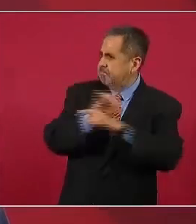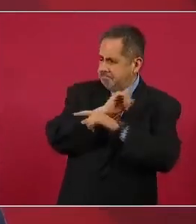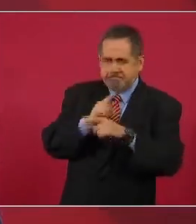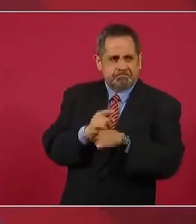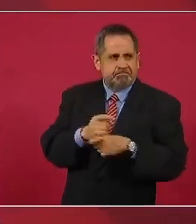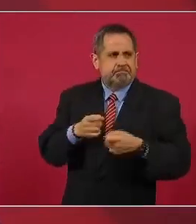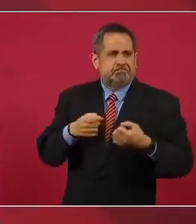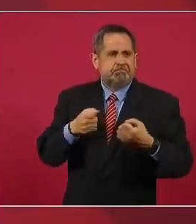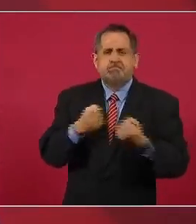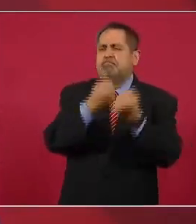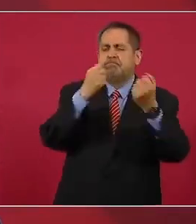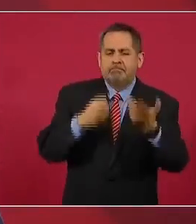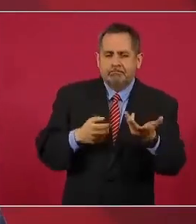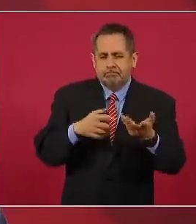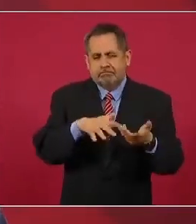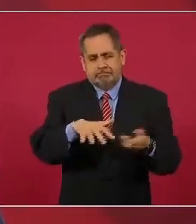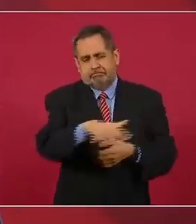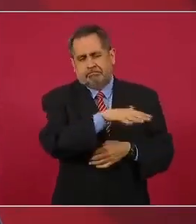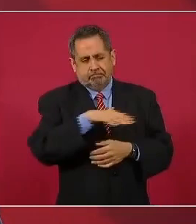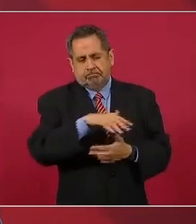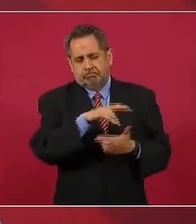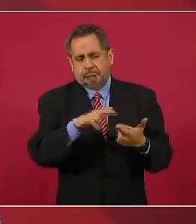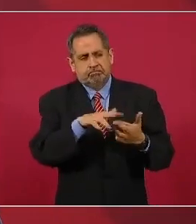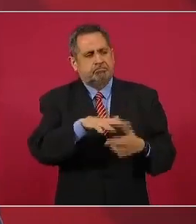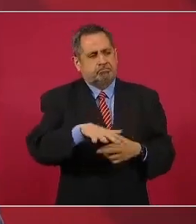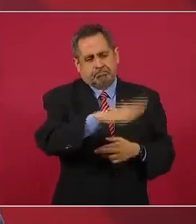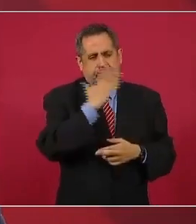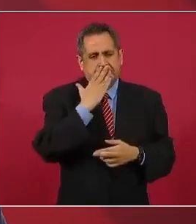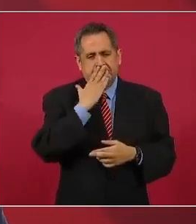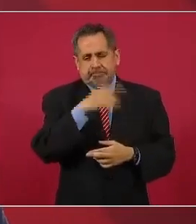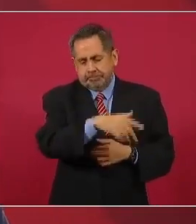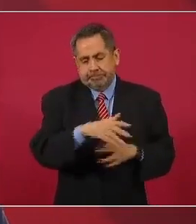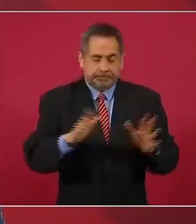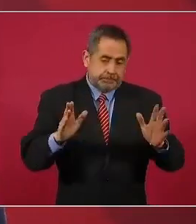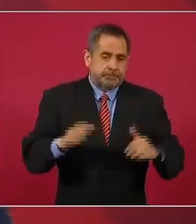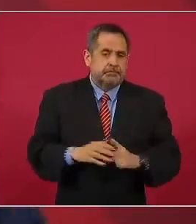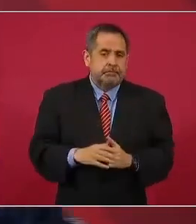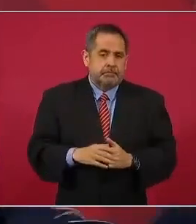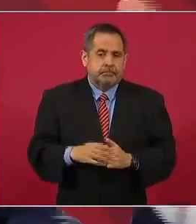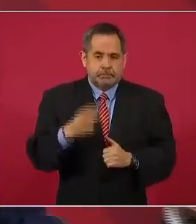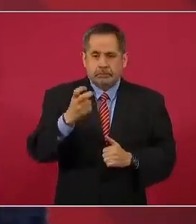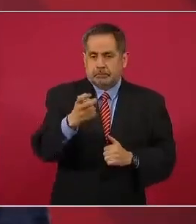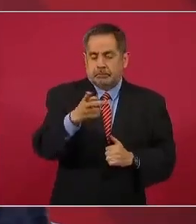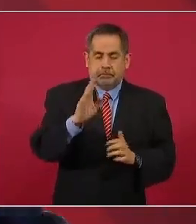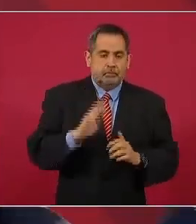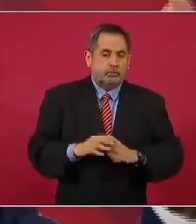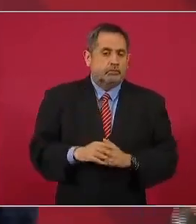en esa región de Sonora, y fue así